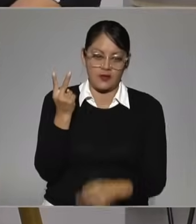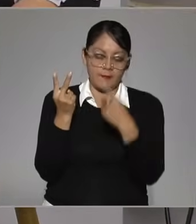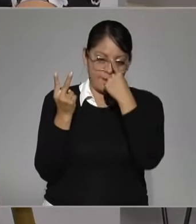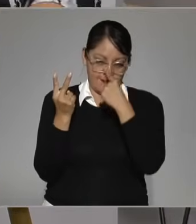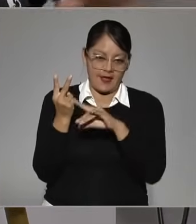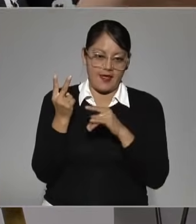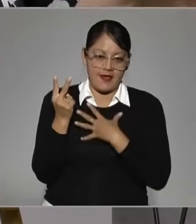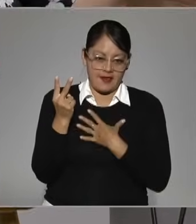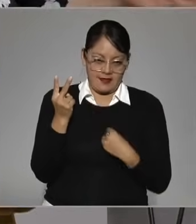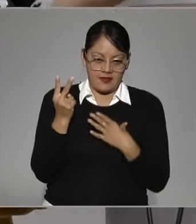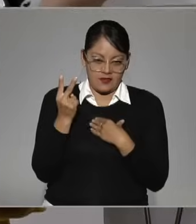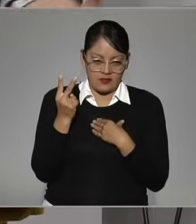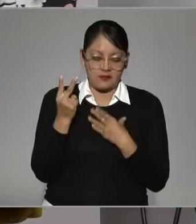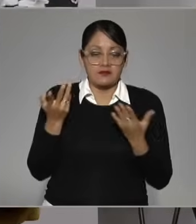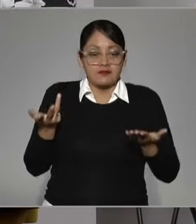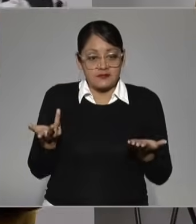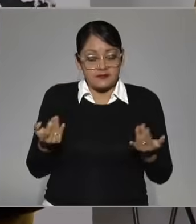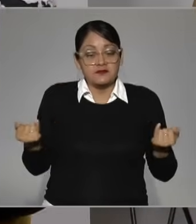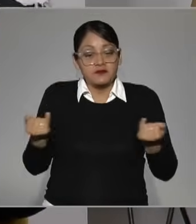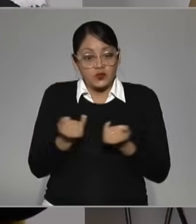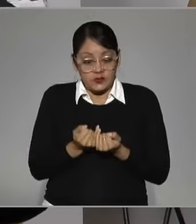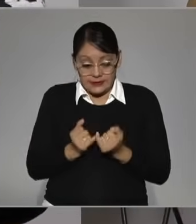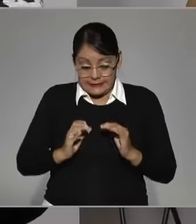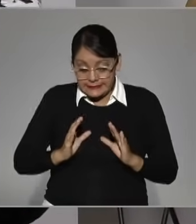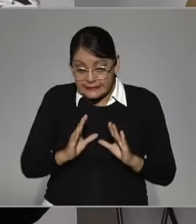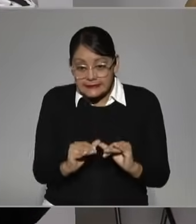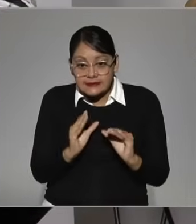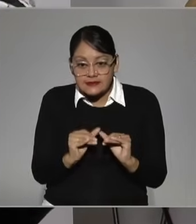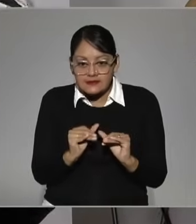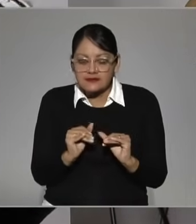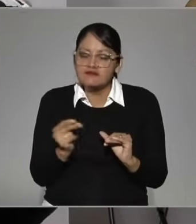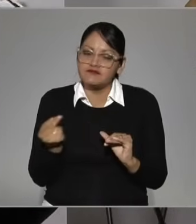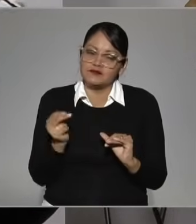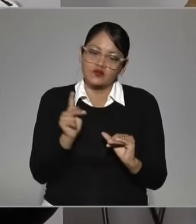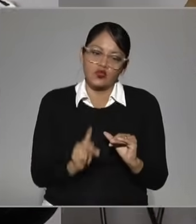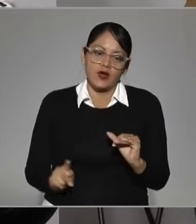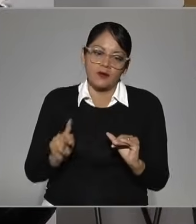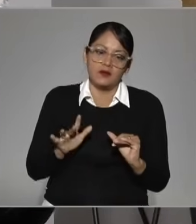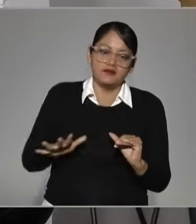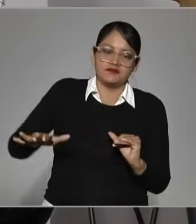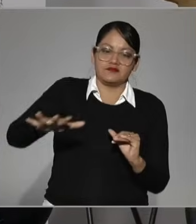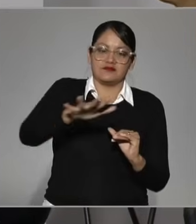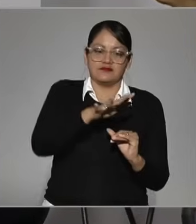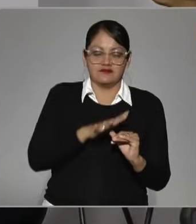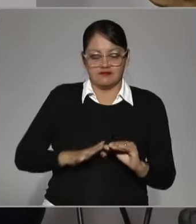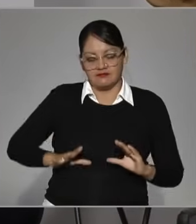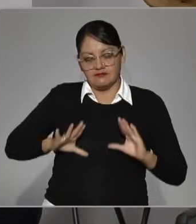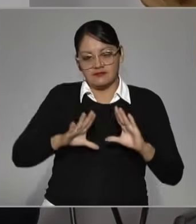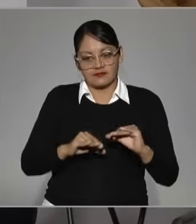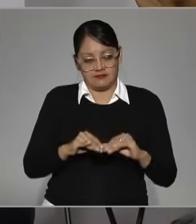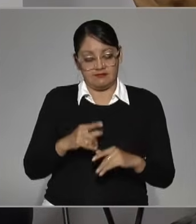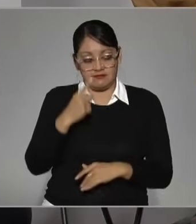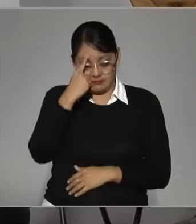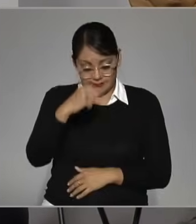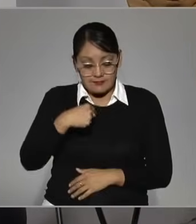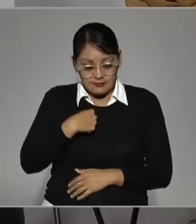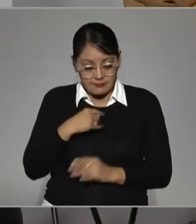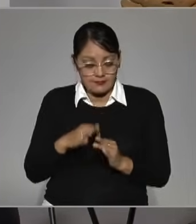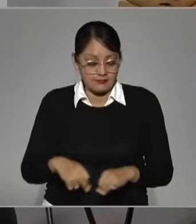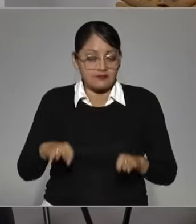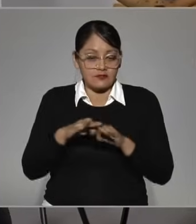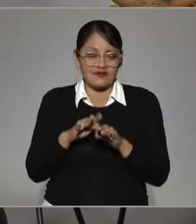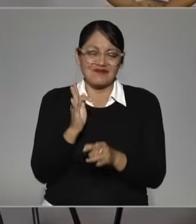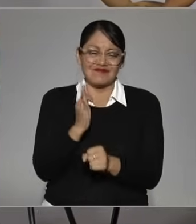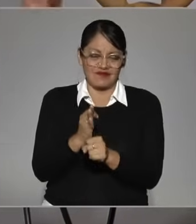pues se necesita todo un pueblo para poderlo educar y formar. Y para mí es muy importante reconocer que, aunque